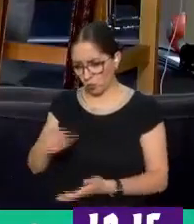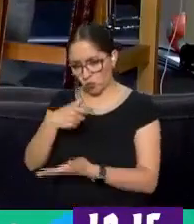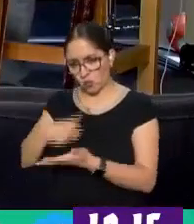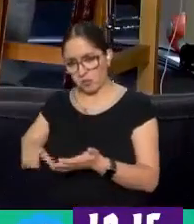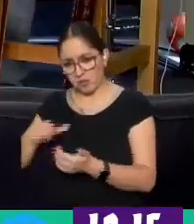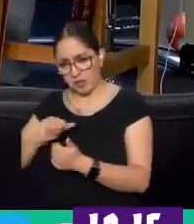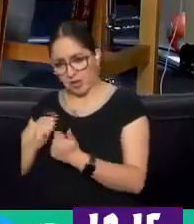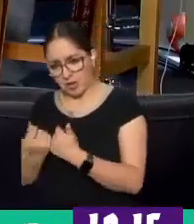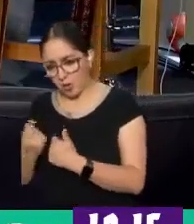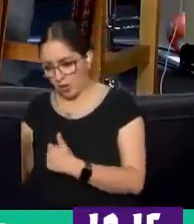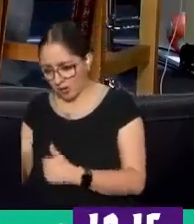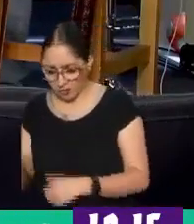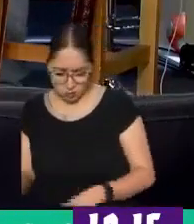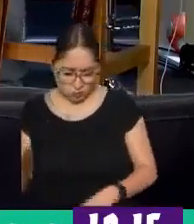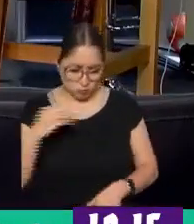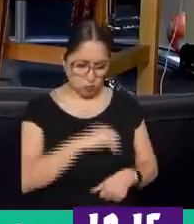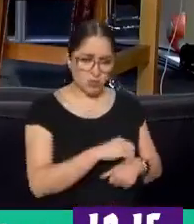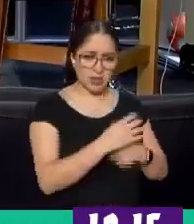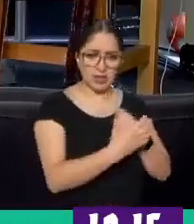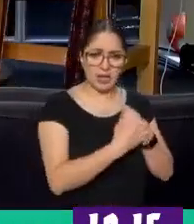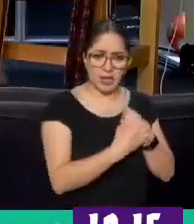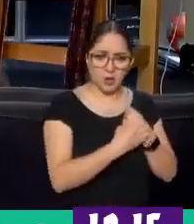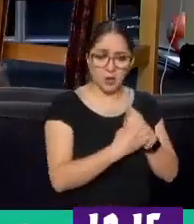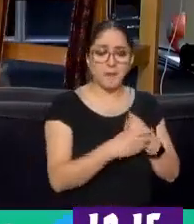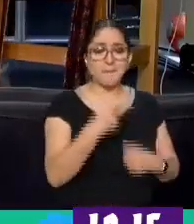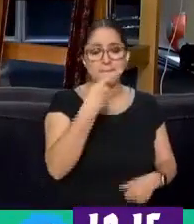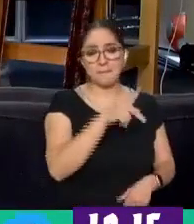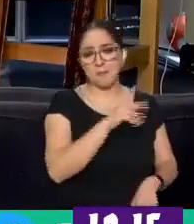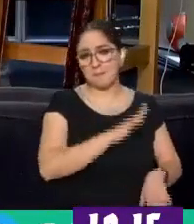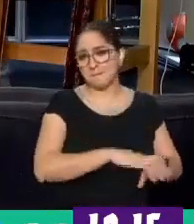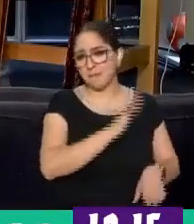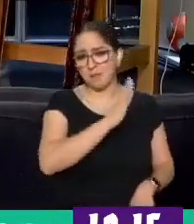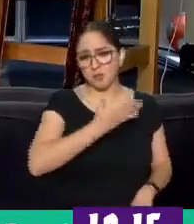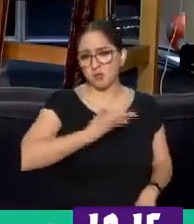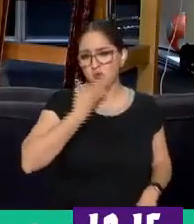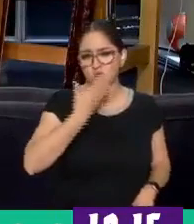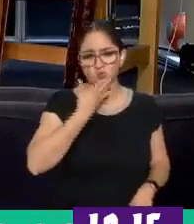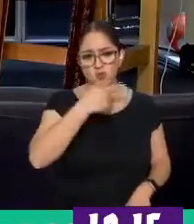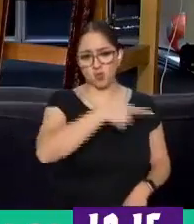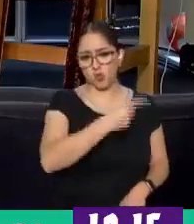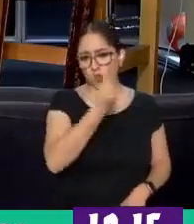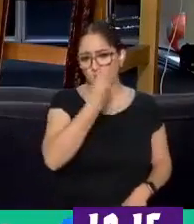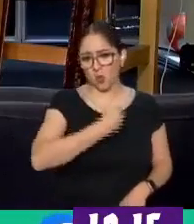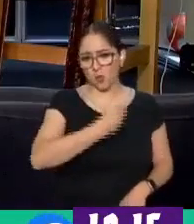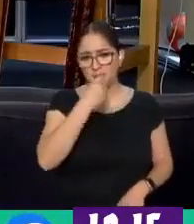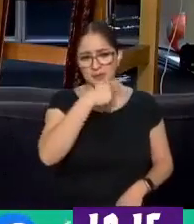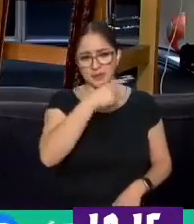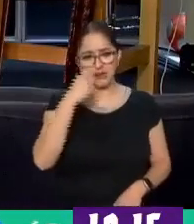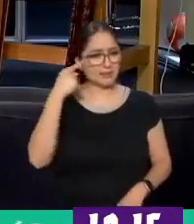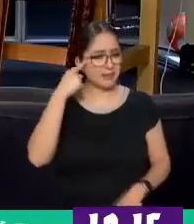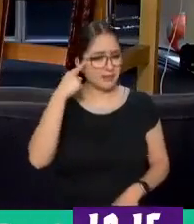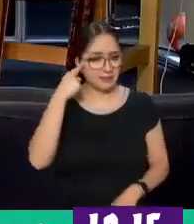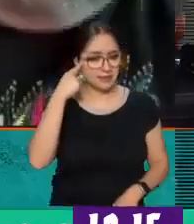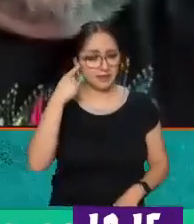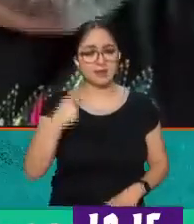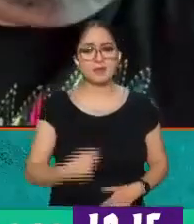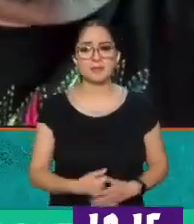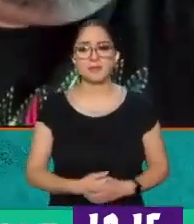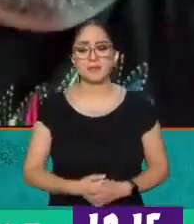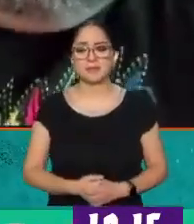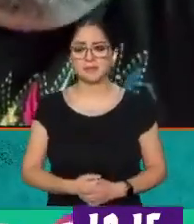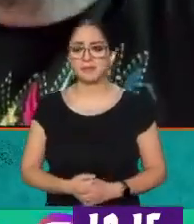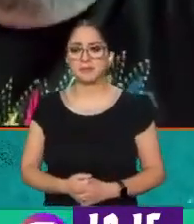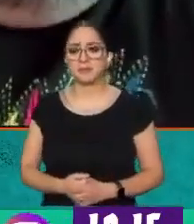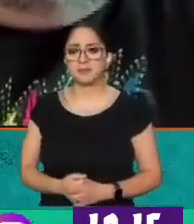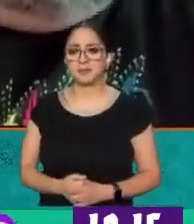al caldito y todo. Sobre todo en la comida china, ¿verdad, mi querido Rafita? Sí, de hecho, por ahí viene el